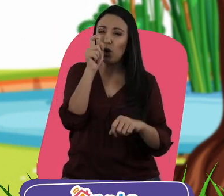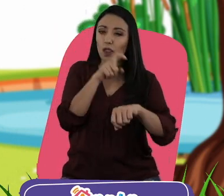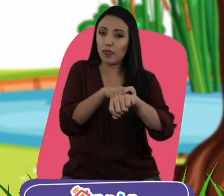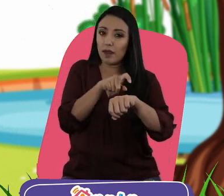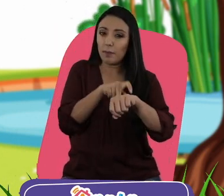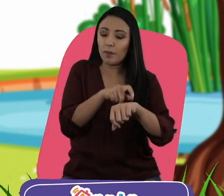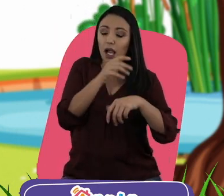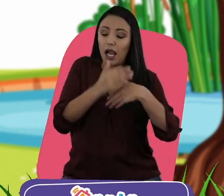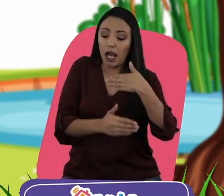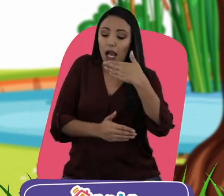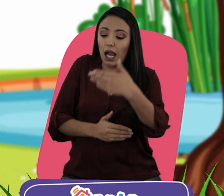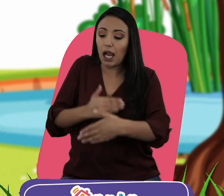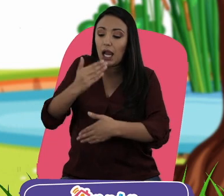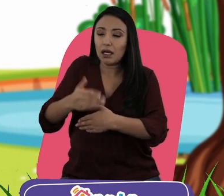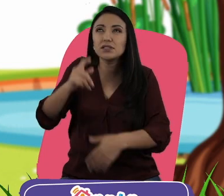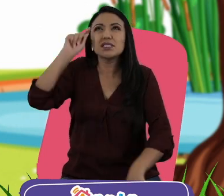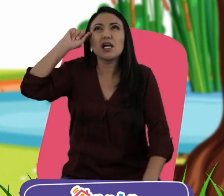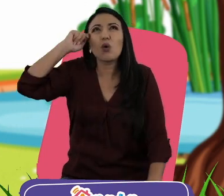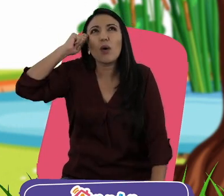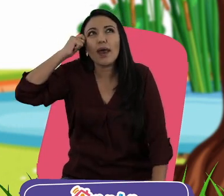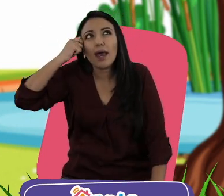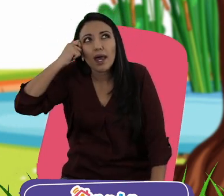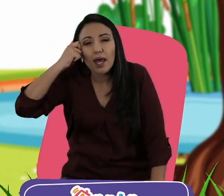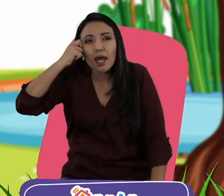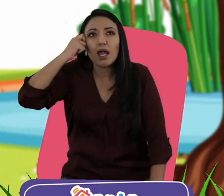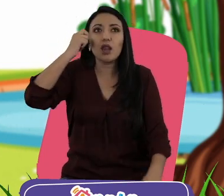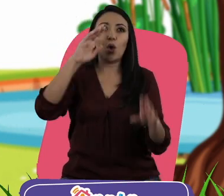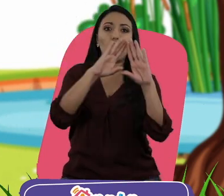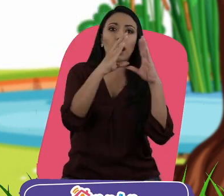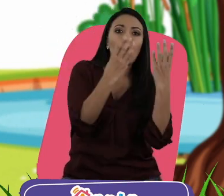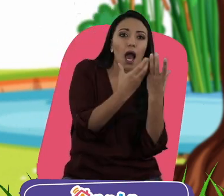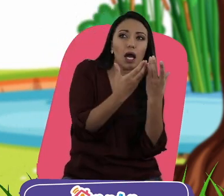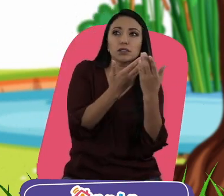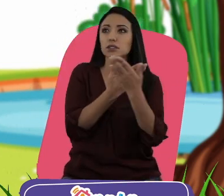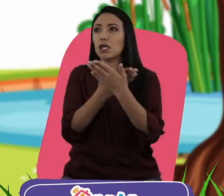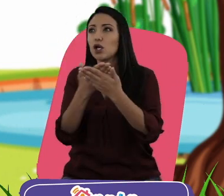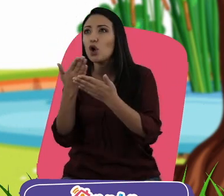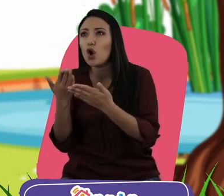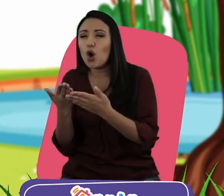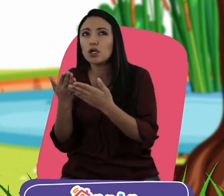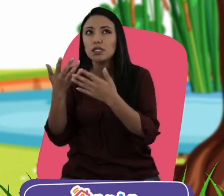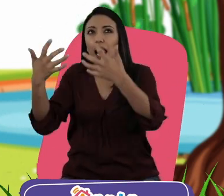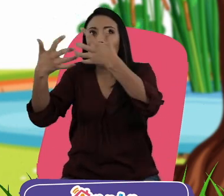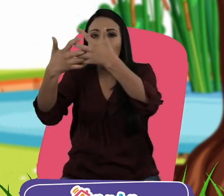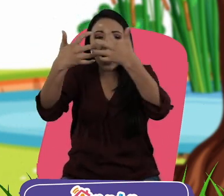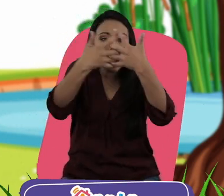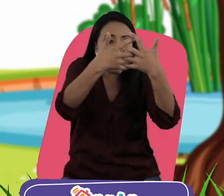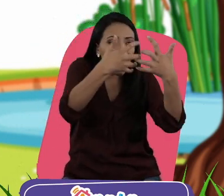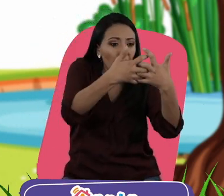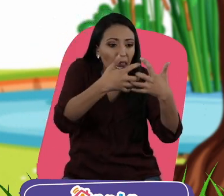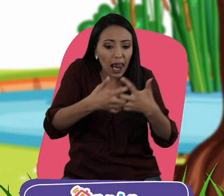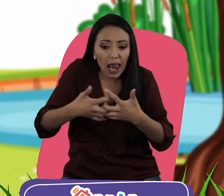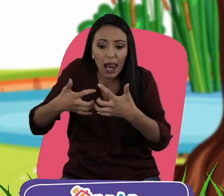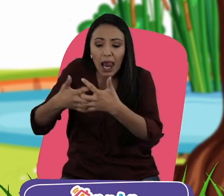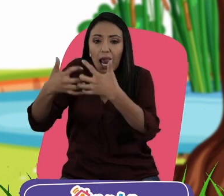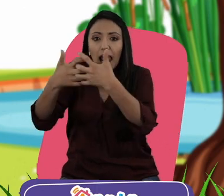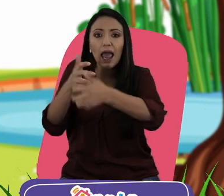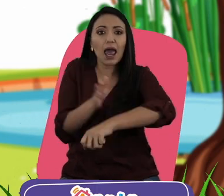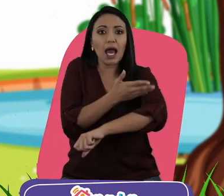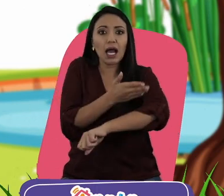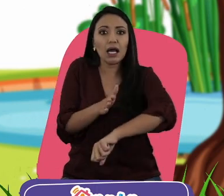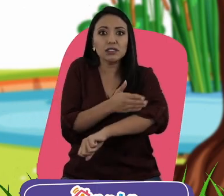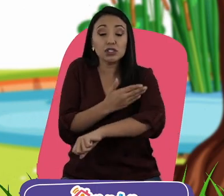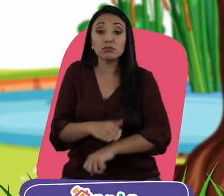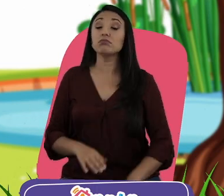trabajo. Vamos a tener que acordarnos todas las cosas que vimos en clase. Tenemos que ver cómo las articulamos con la canción, cómo vemos qué rima y